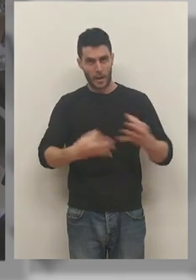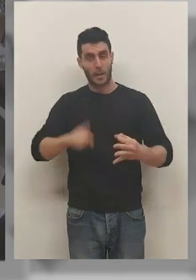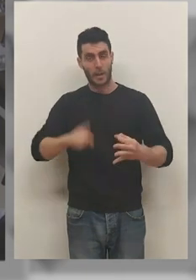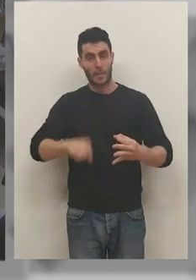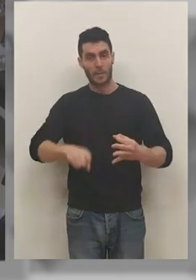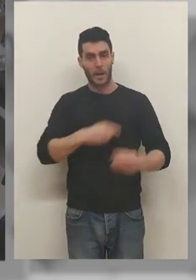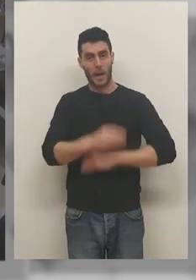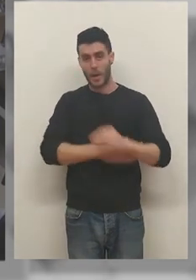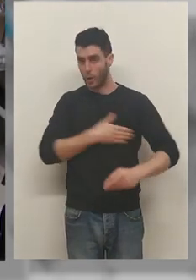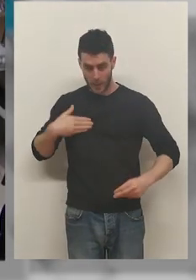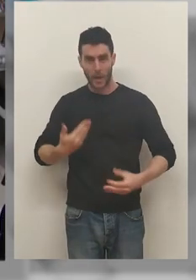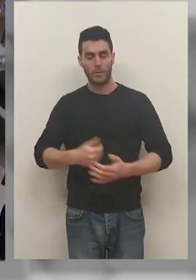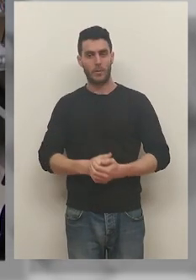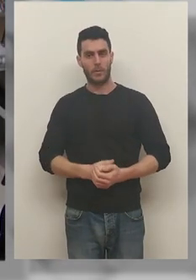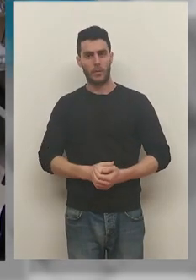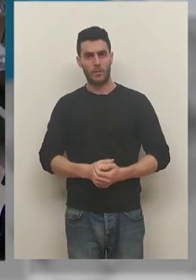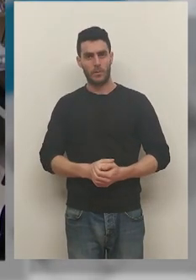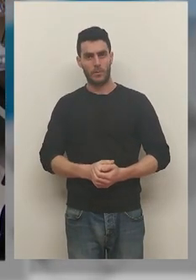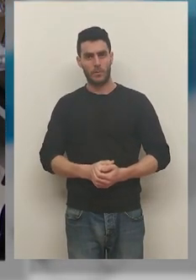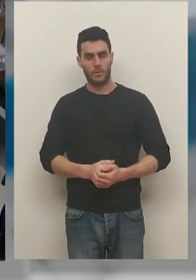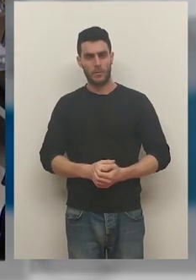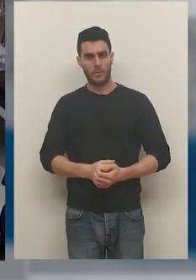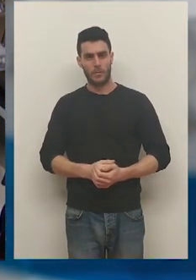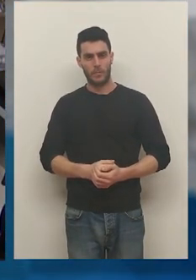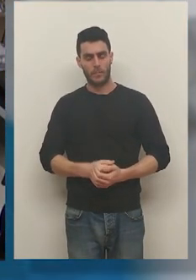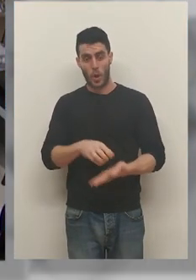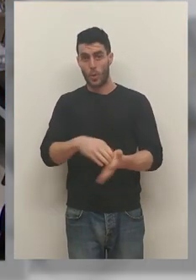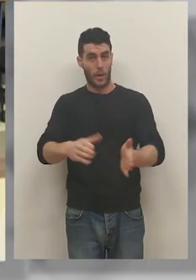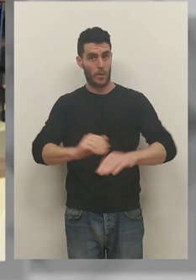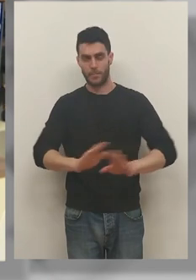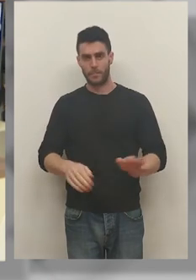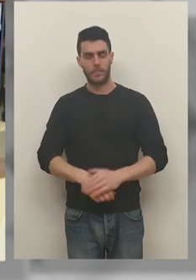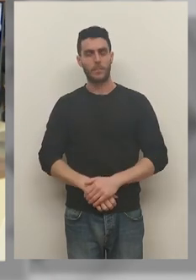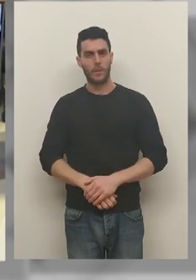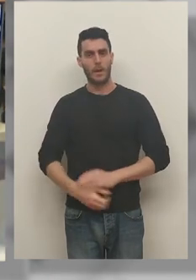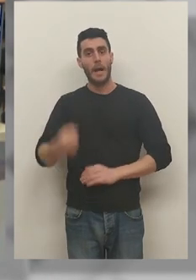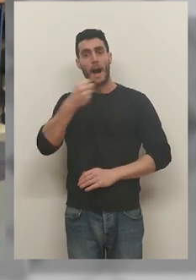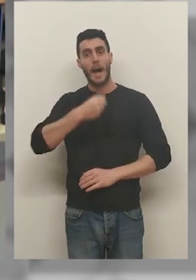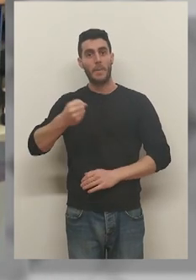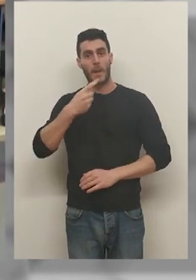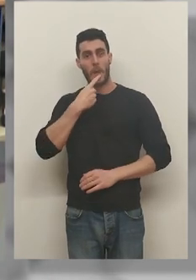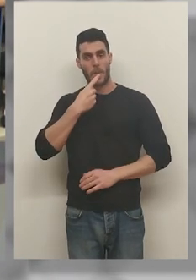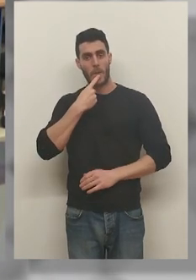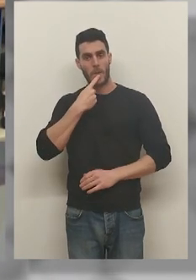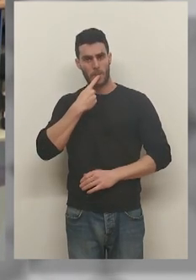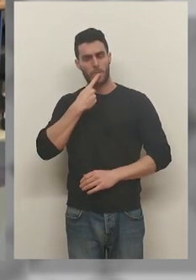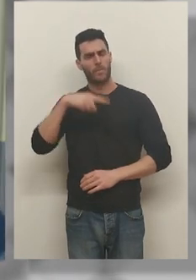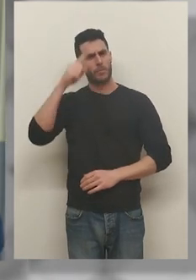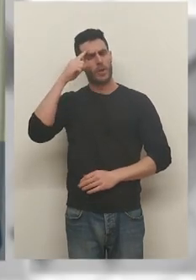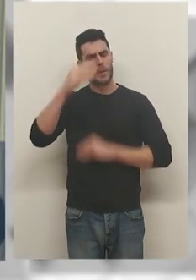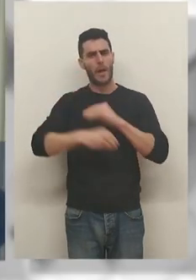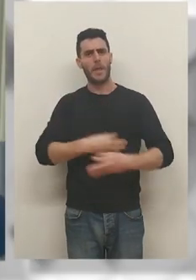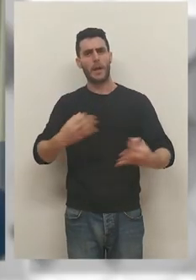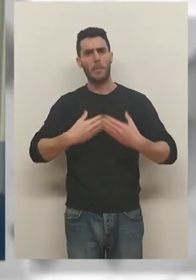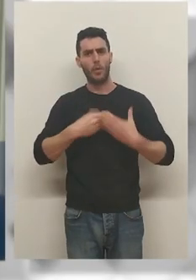que hacía y quería hacerlo queremos que efectivamente no hay enfermedad mental ninguna Almeida según esta doctora sabía